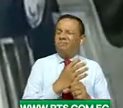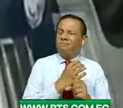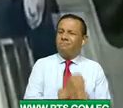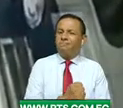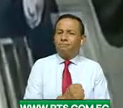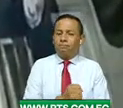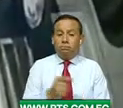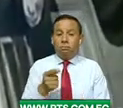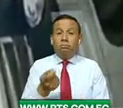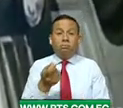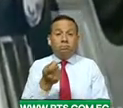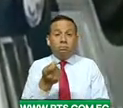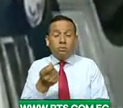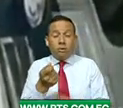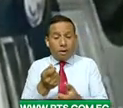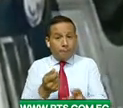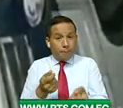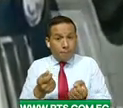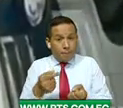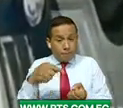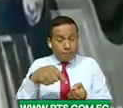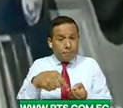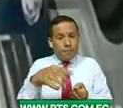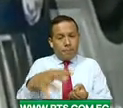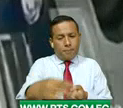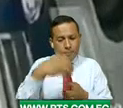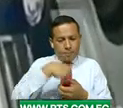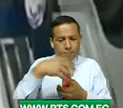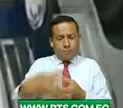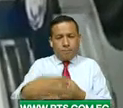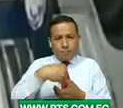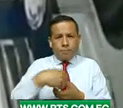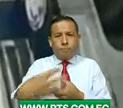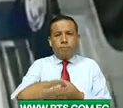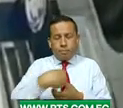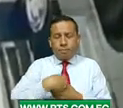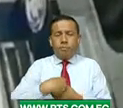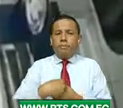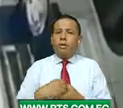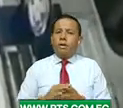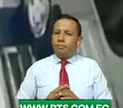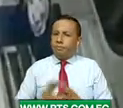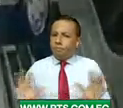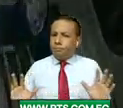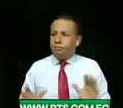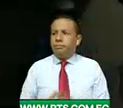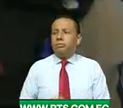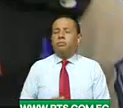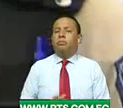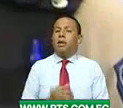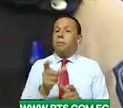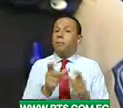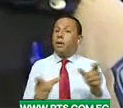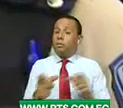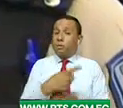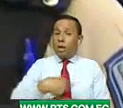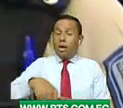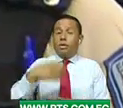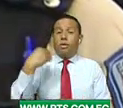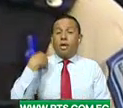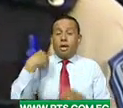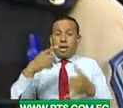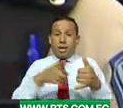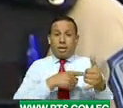un poco de dinero que se encontraba a vista. Les proceden a robar de las pertenencias de los celulares, más que nada a